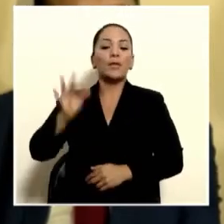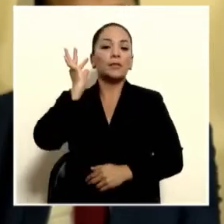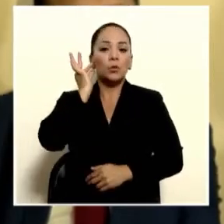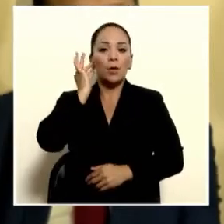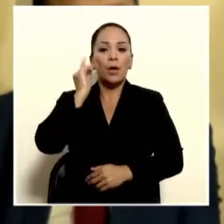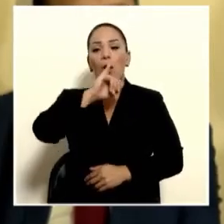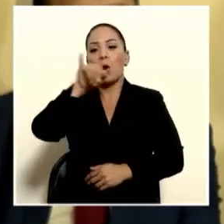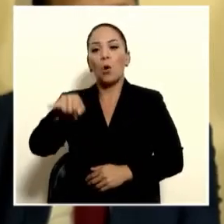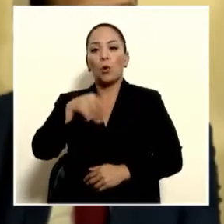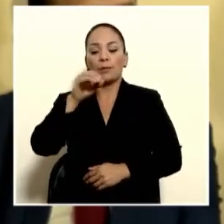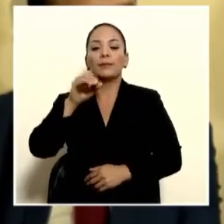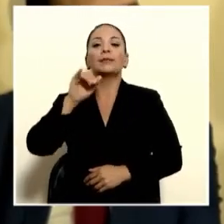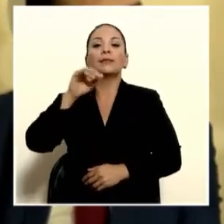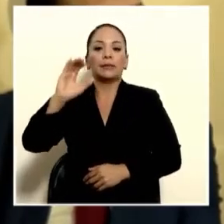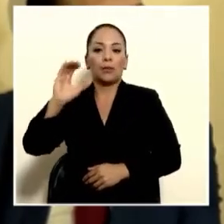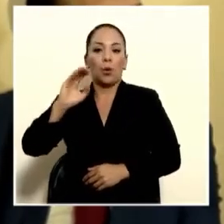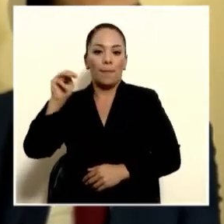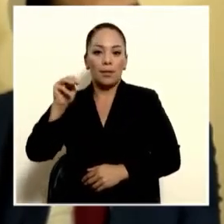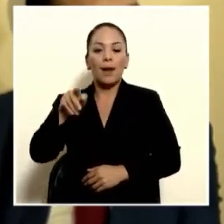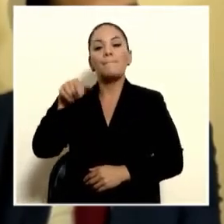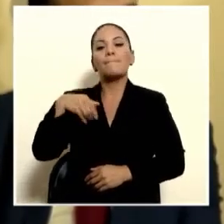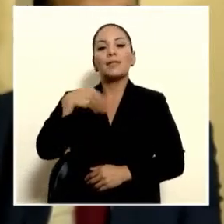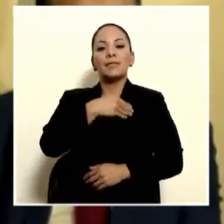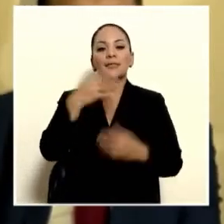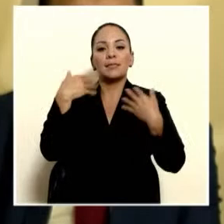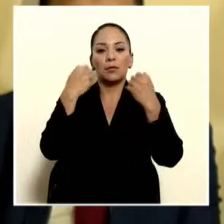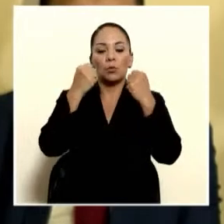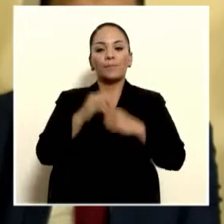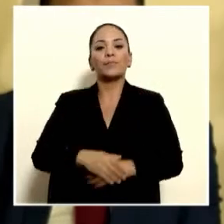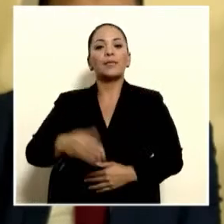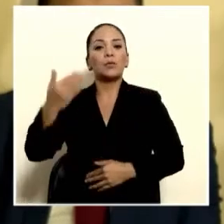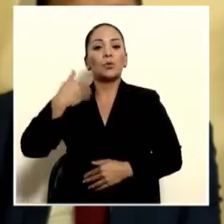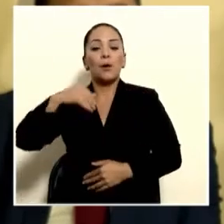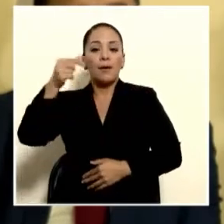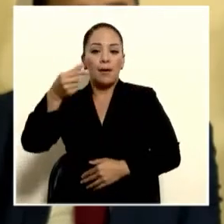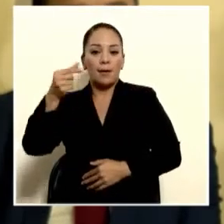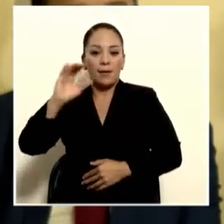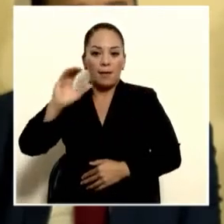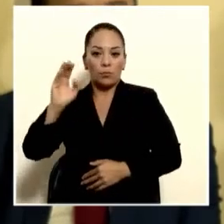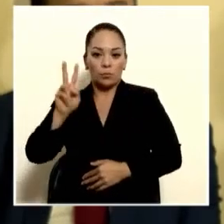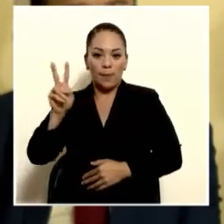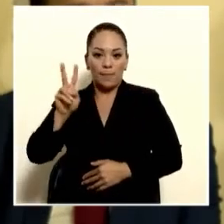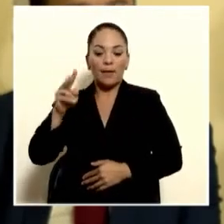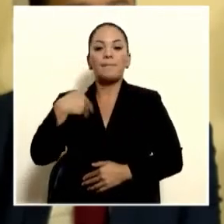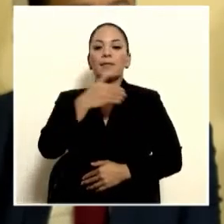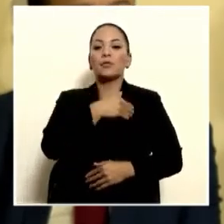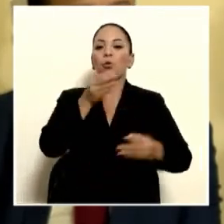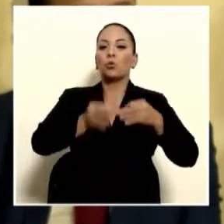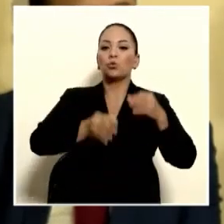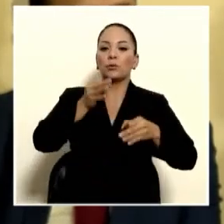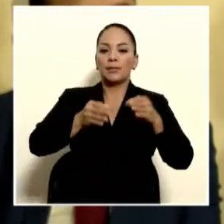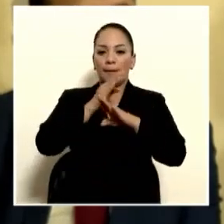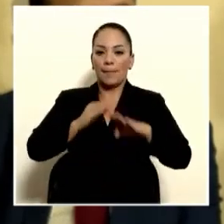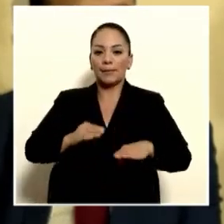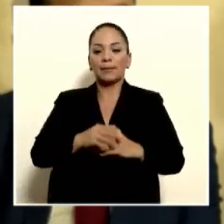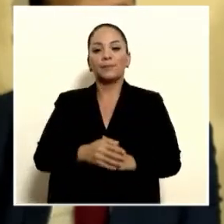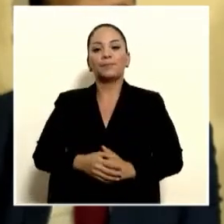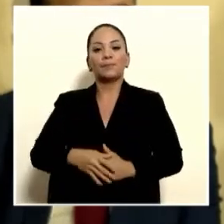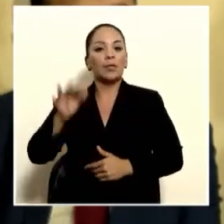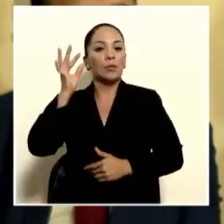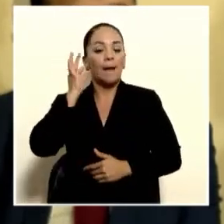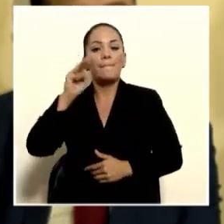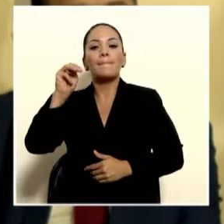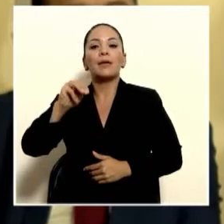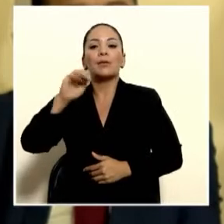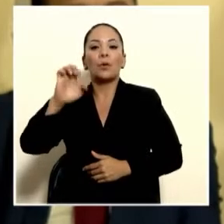señora Jocelyn Chacón Madrigal, ministra de Salud, el señor Gerald Campos Valverde, ministro de Justicia y Paz, la señora